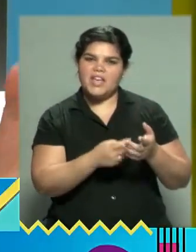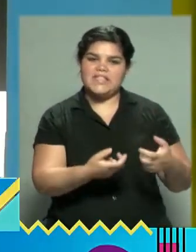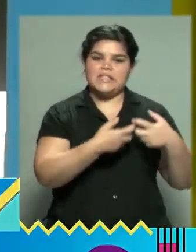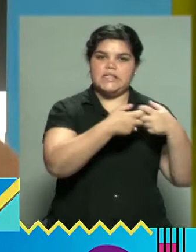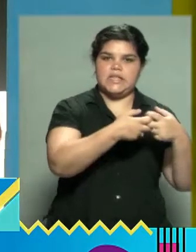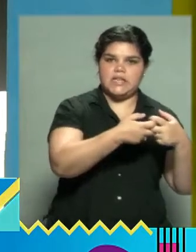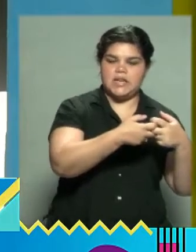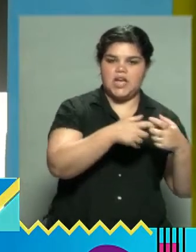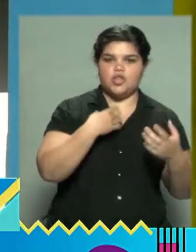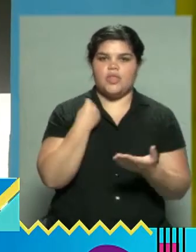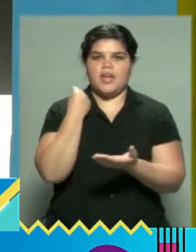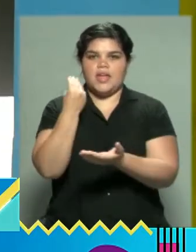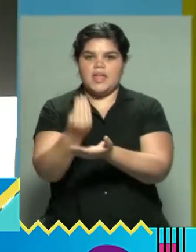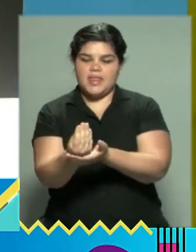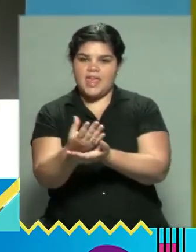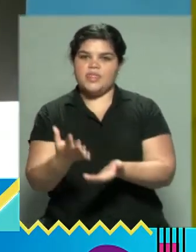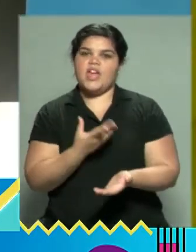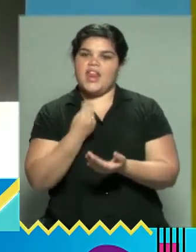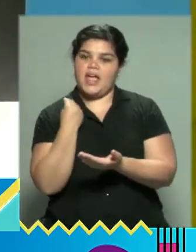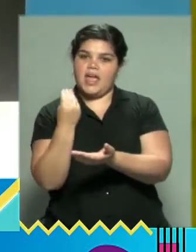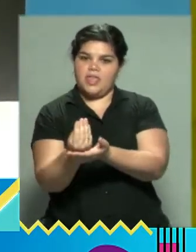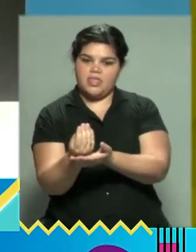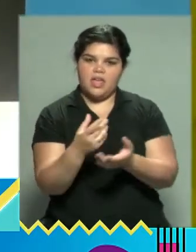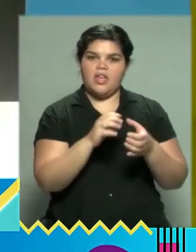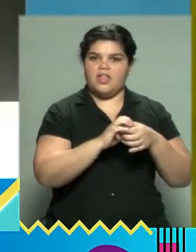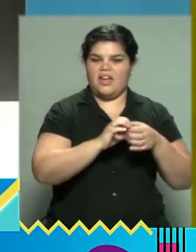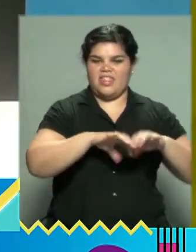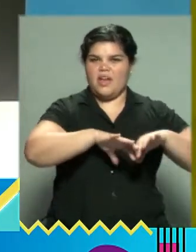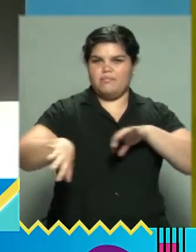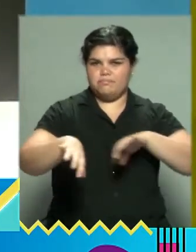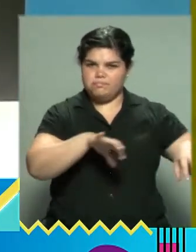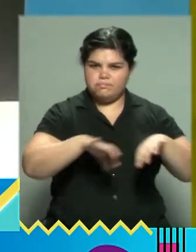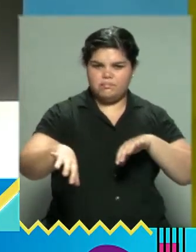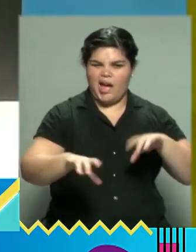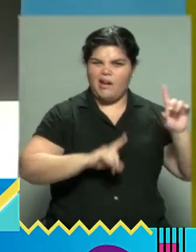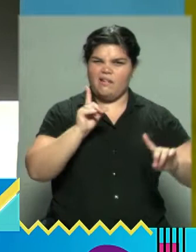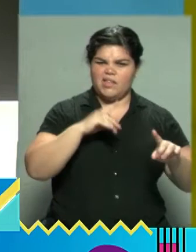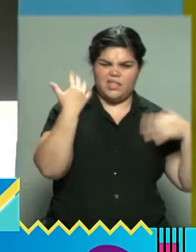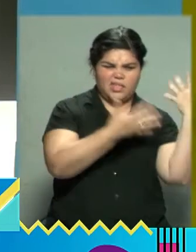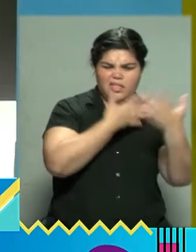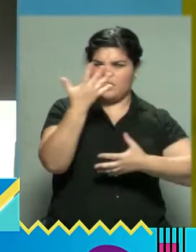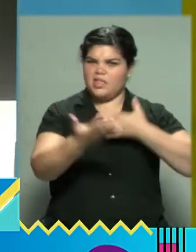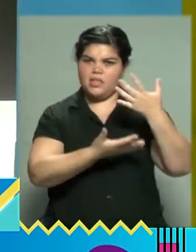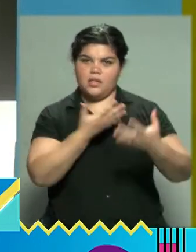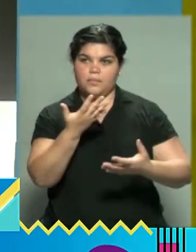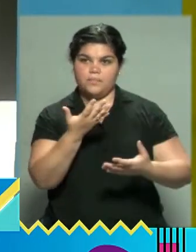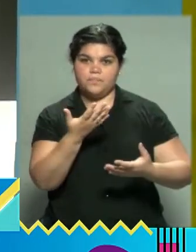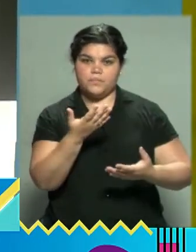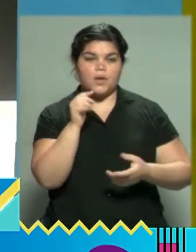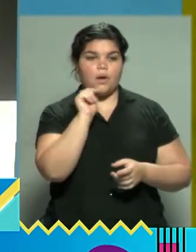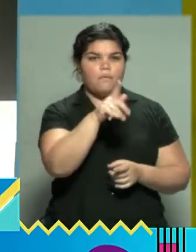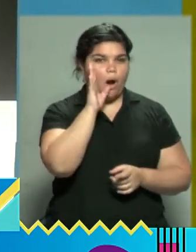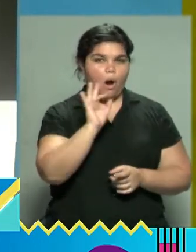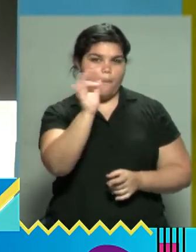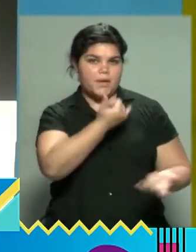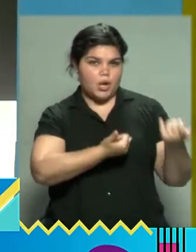sindicato del dirigente sindical, cómo queda ahí un poco teñido de ciertas cosas, ¿no? Te habías quedado con una opinión